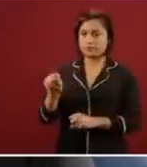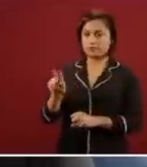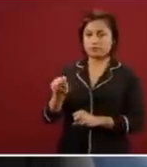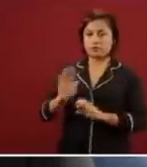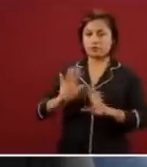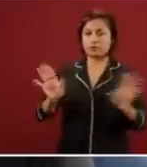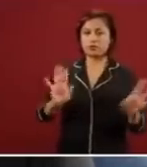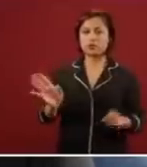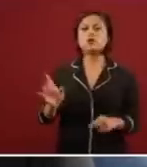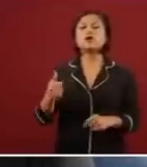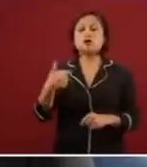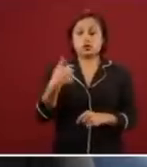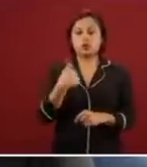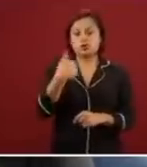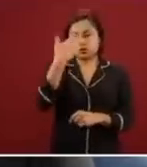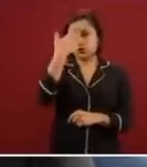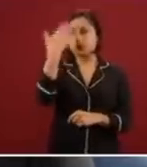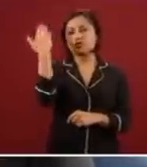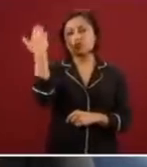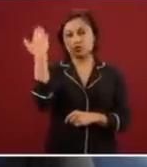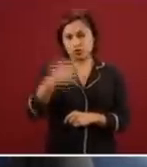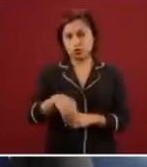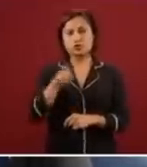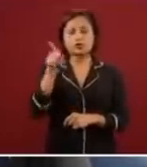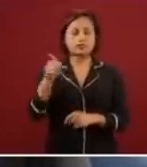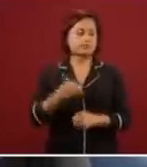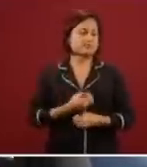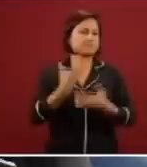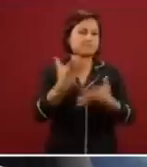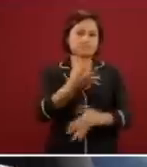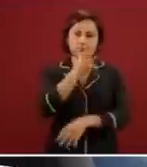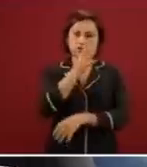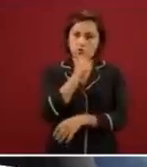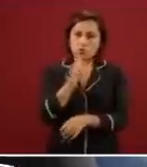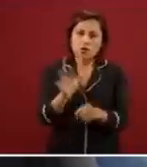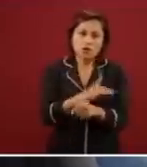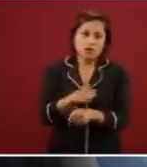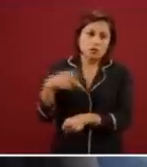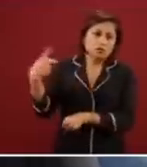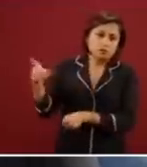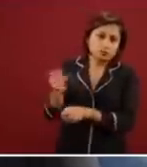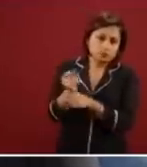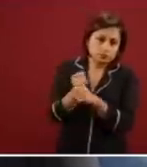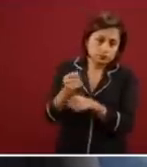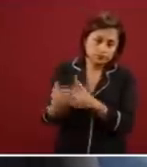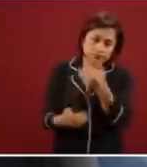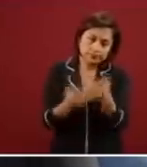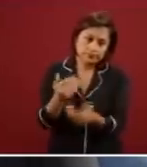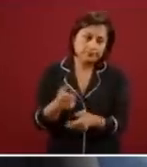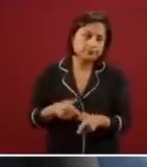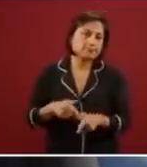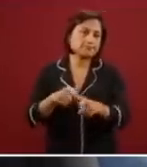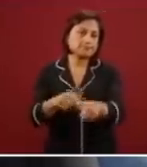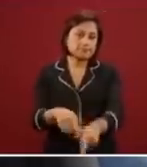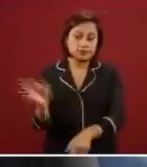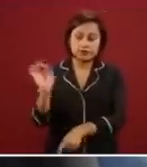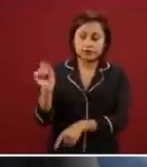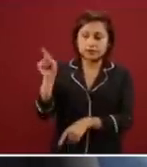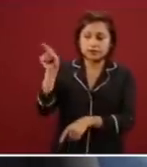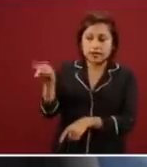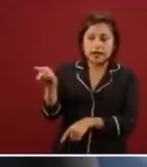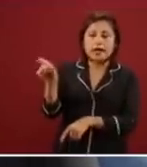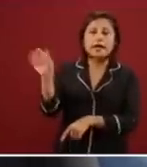Entiendo la restricción legal del debido proceso y que todavía se está investigando, que es presunto responsable Medina